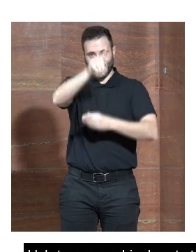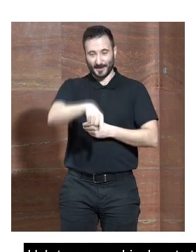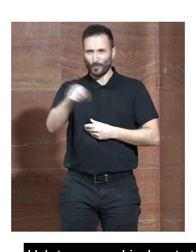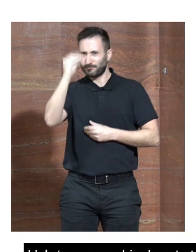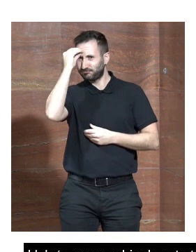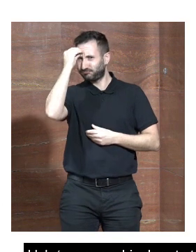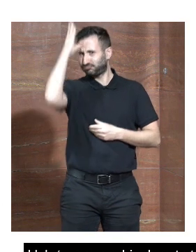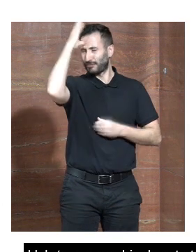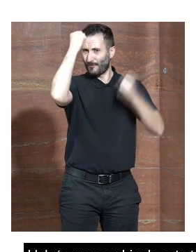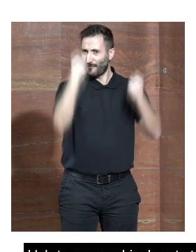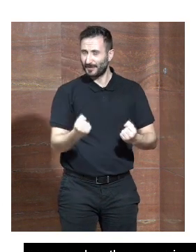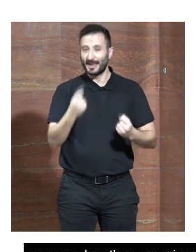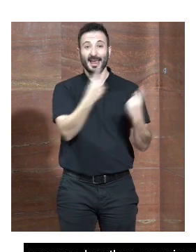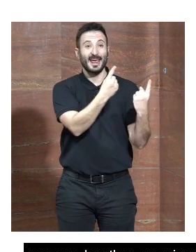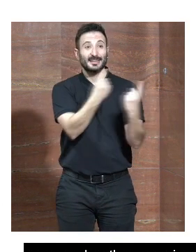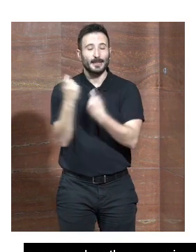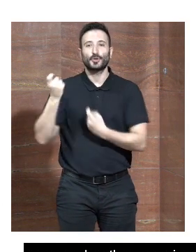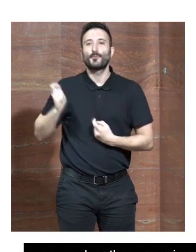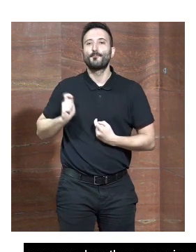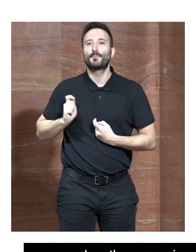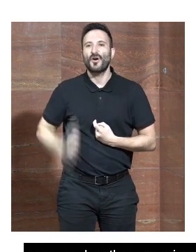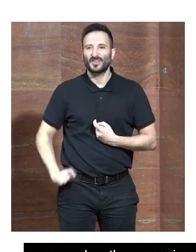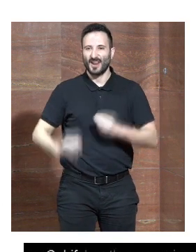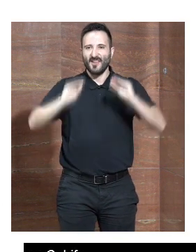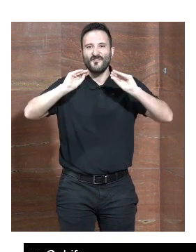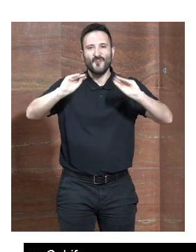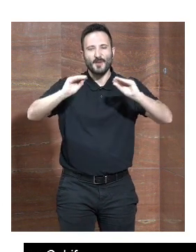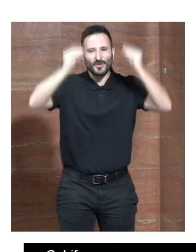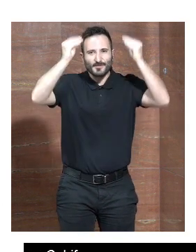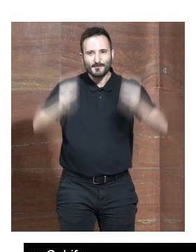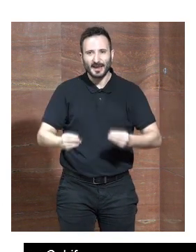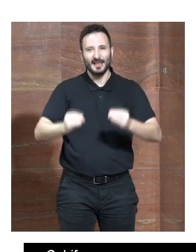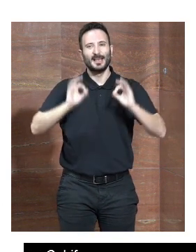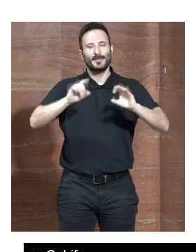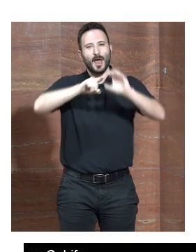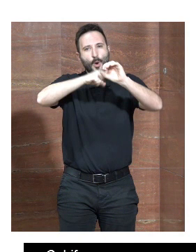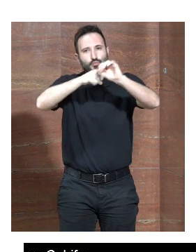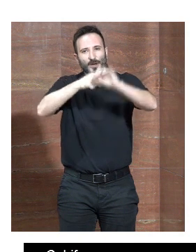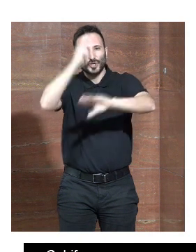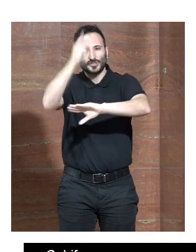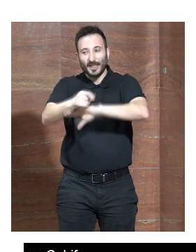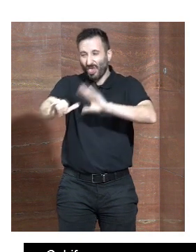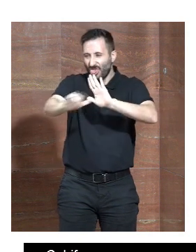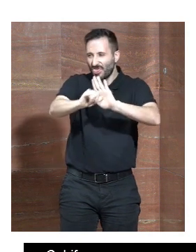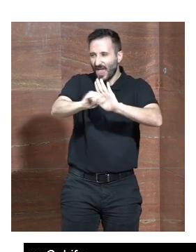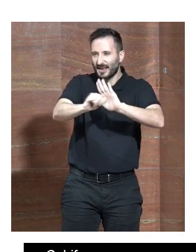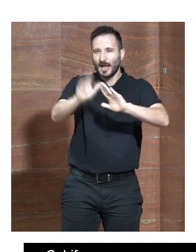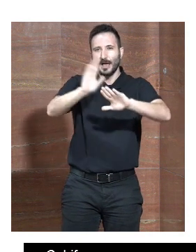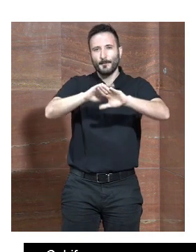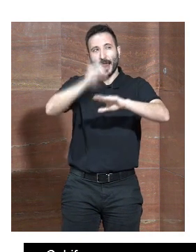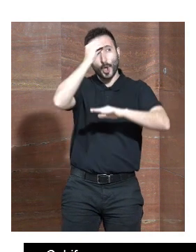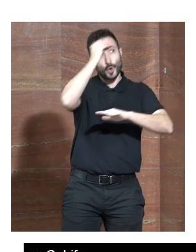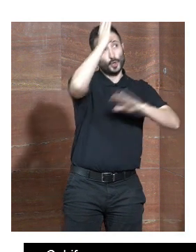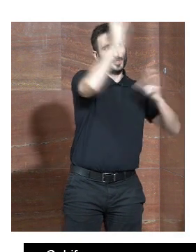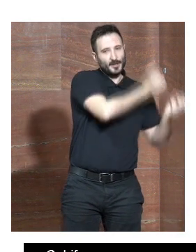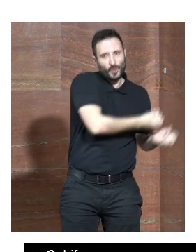que tienes. Necesitamos profesionales cualificados en puestos de dirección o cercanos a la dirección que transmitan ese conocimiento